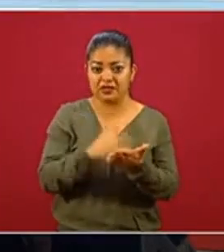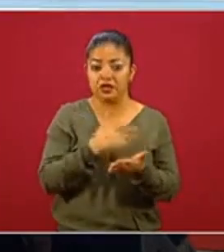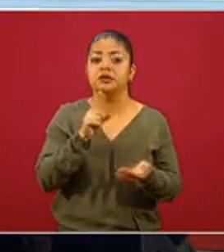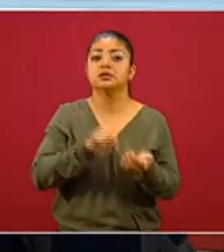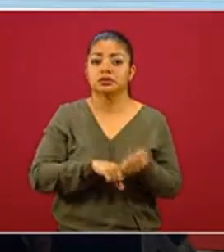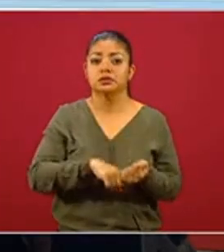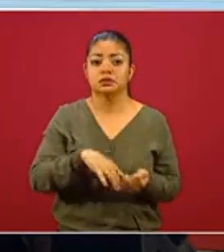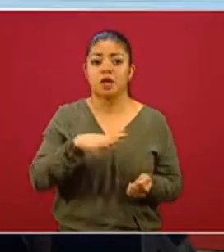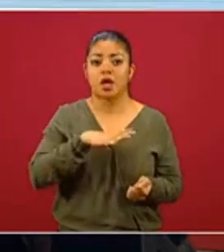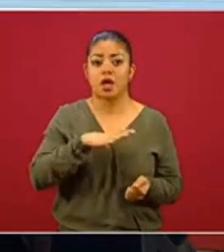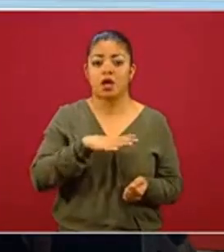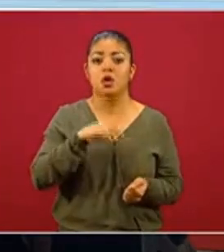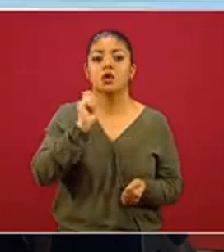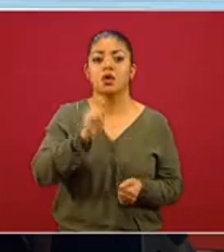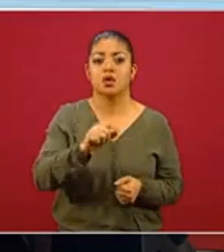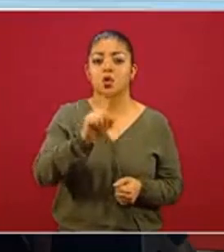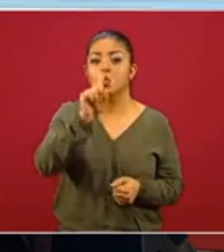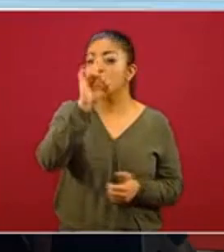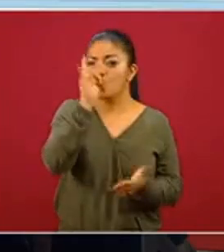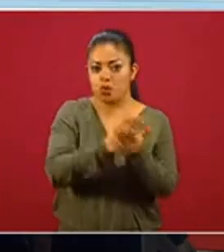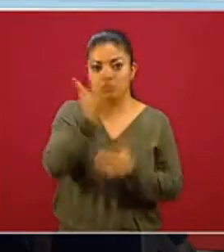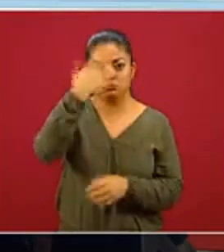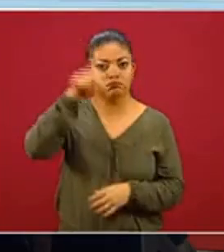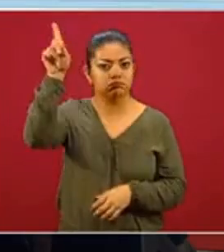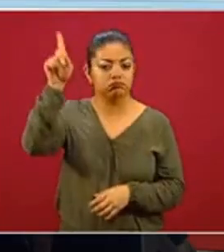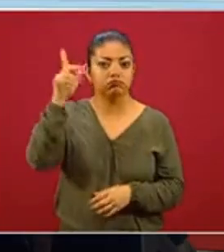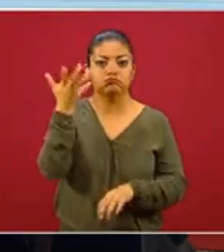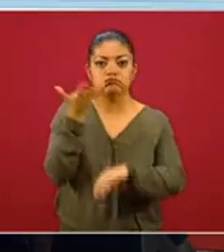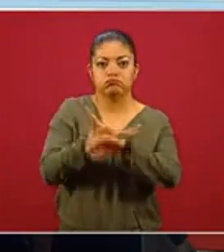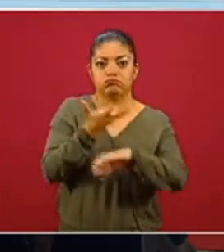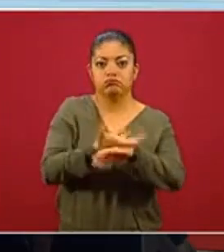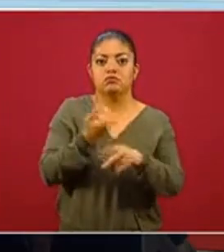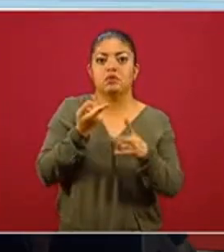un solo caso de los Estados Unidos. Ustedes saben que en Estados Unidos empezó